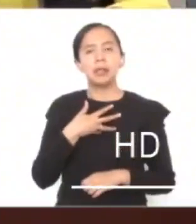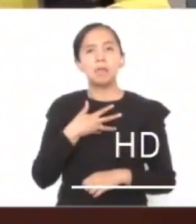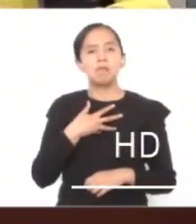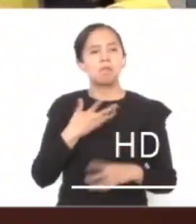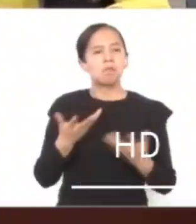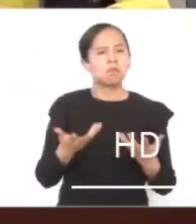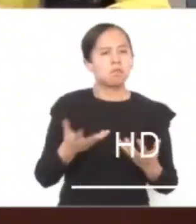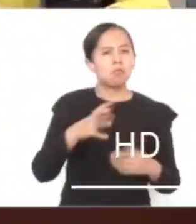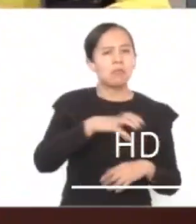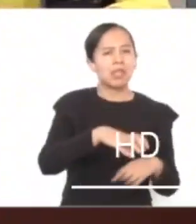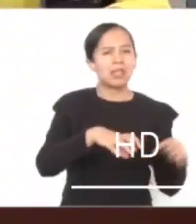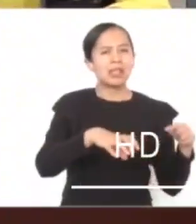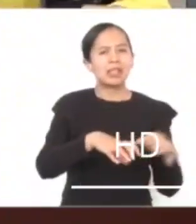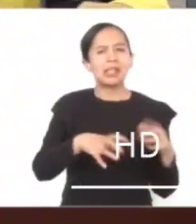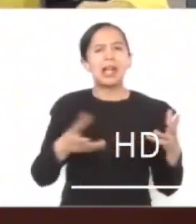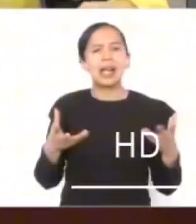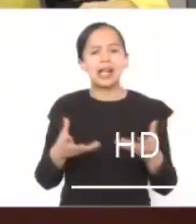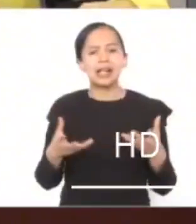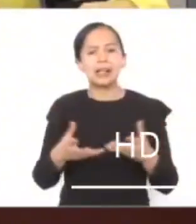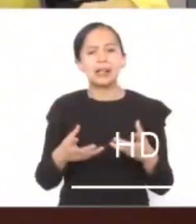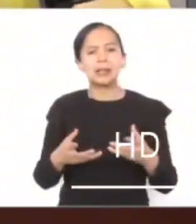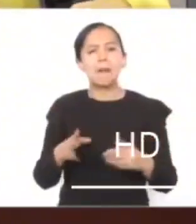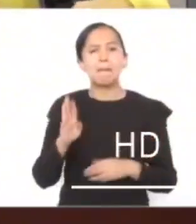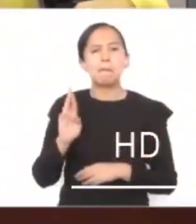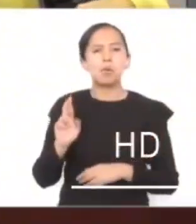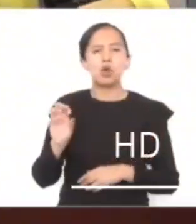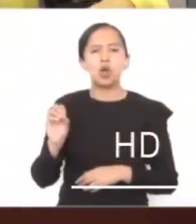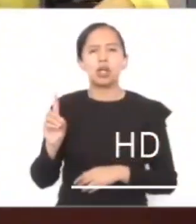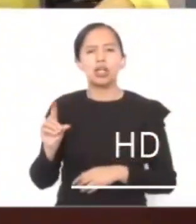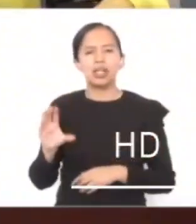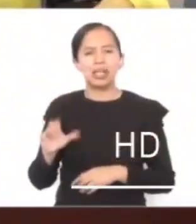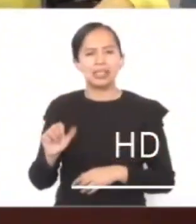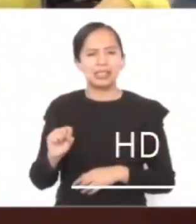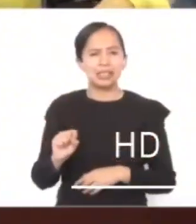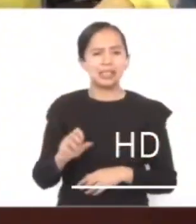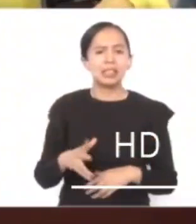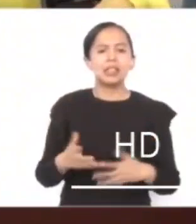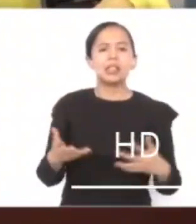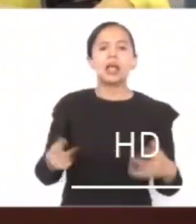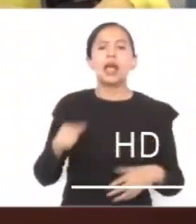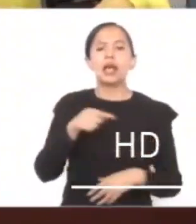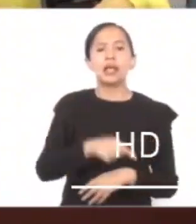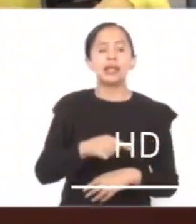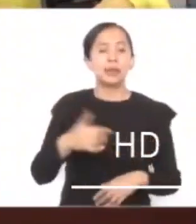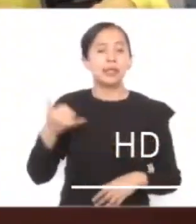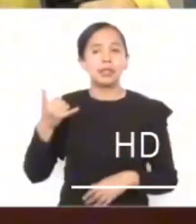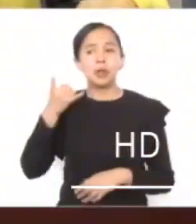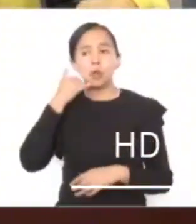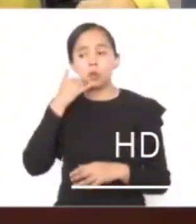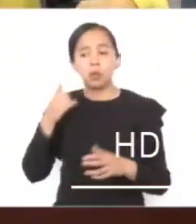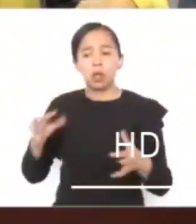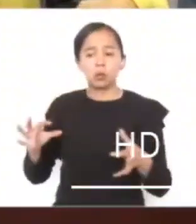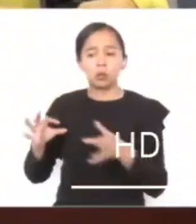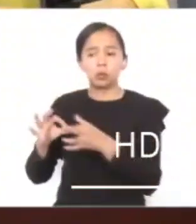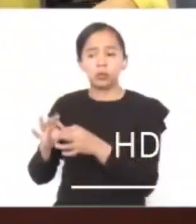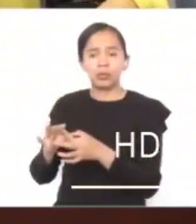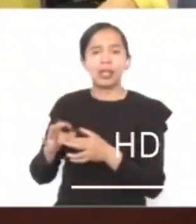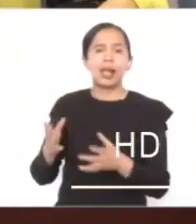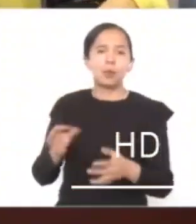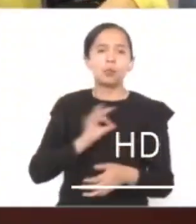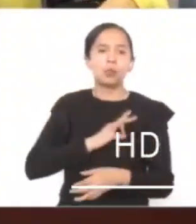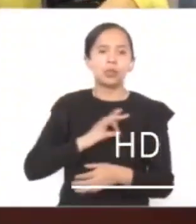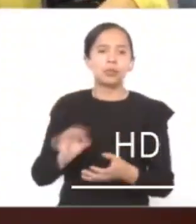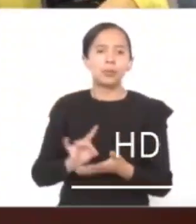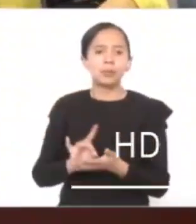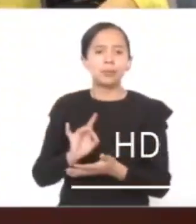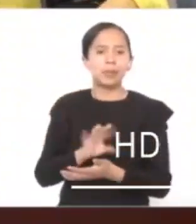de hacer la parte final del cell broadcast, que es enviar el mensaje a cada uno de los teléfonos que están abonados y tratando